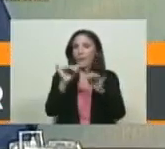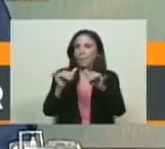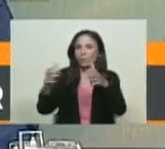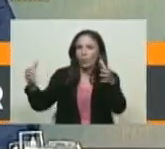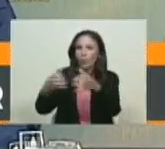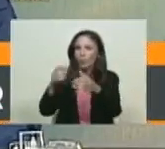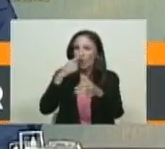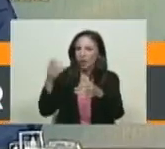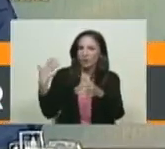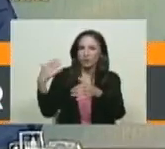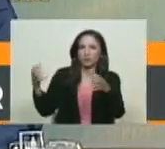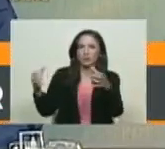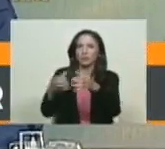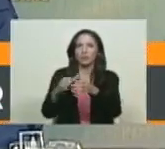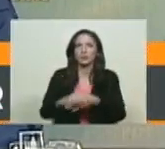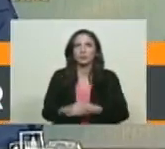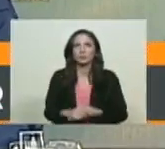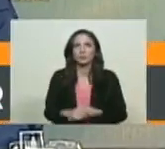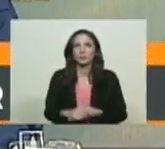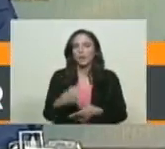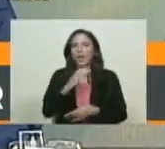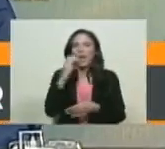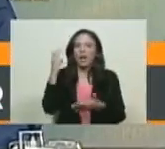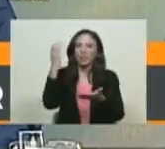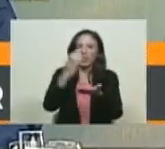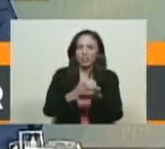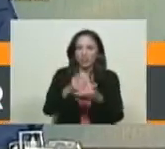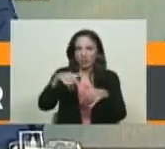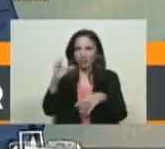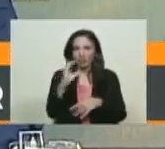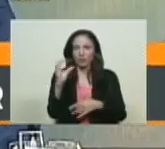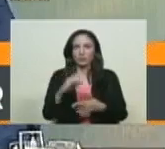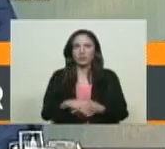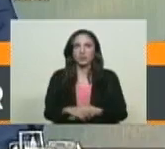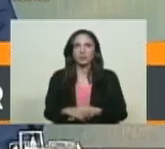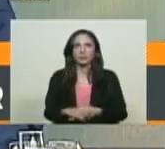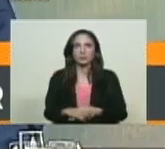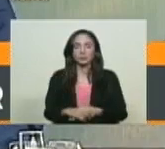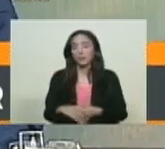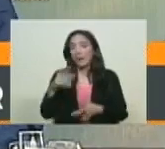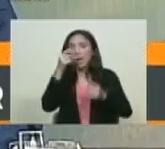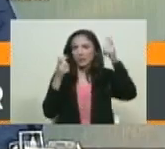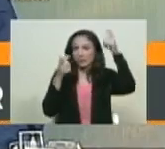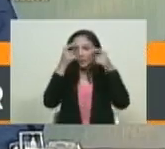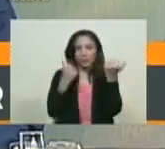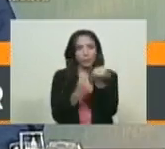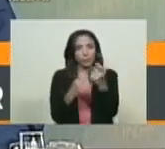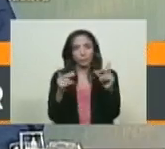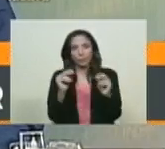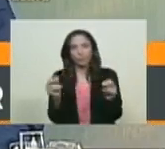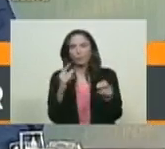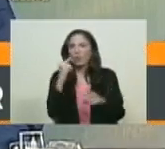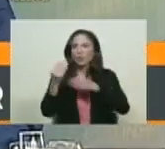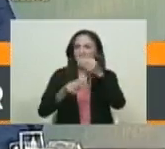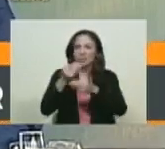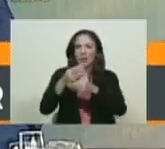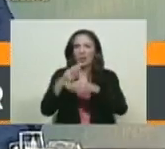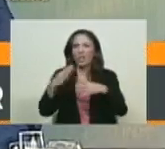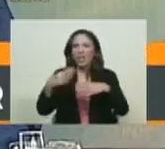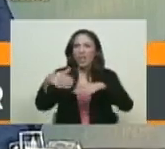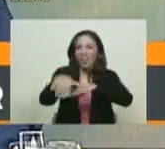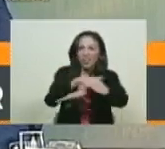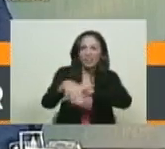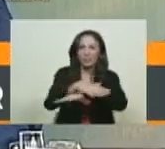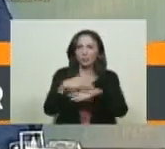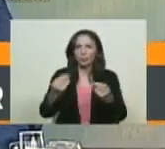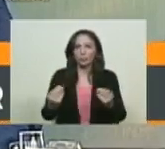ayer en Catia, en Caracas, no es chavista ni miembro de colectivo. En todo caso, lo que puede